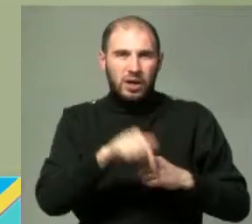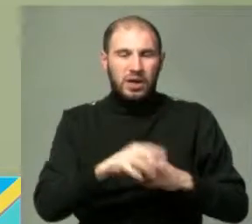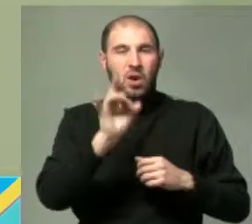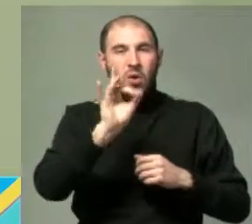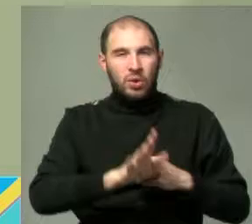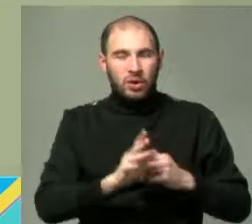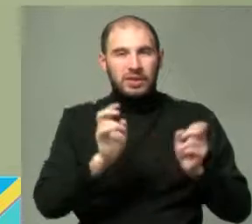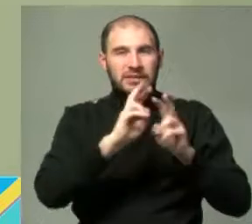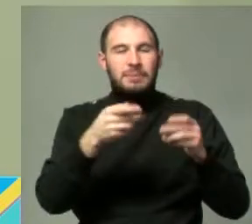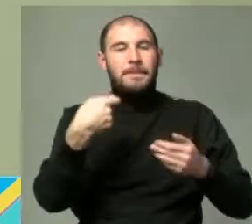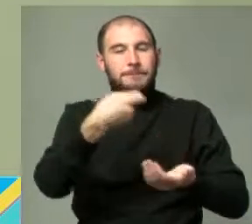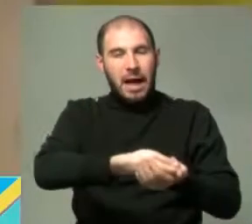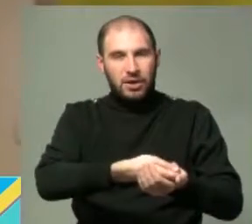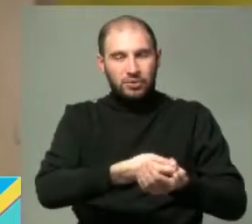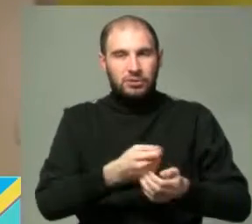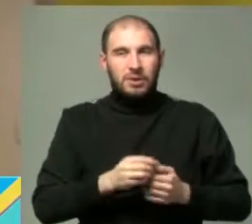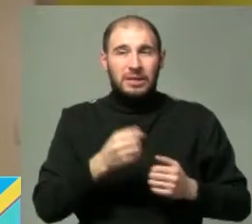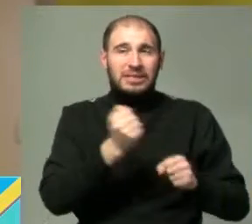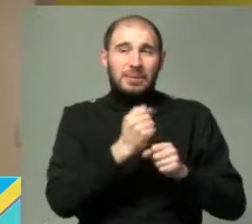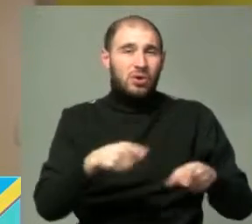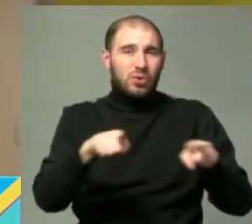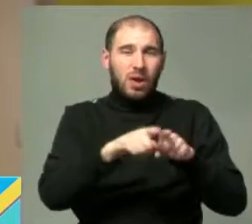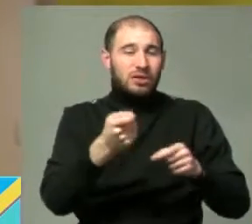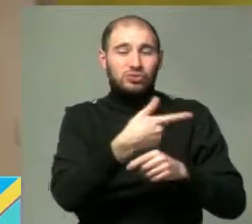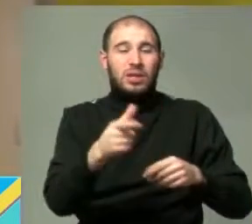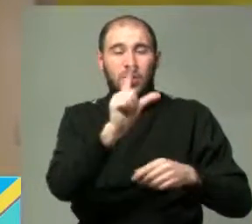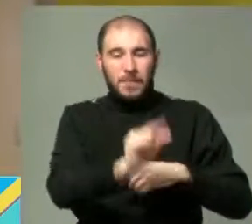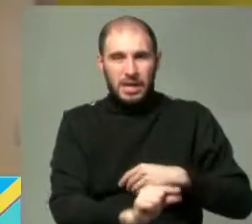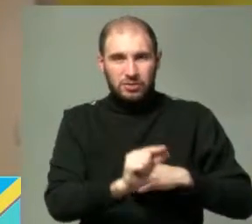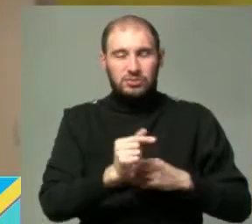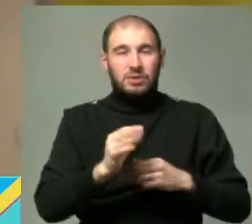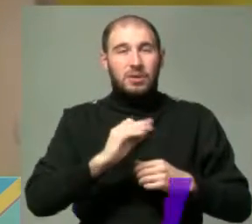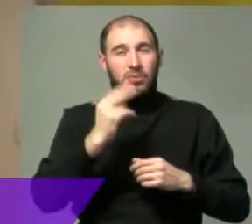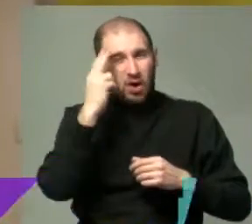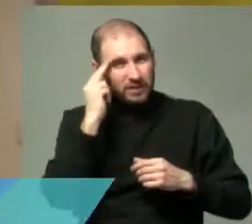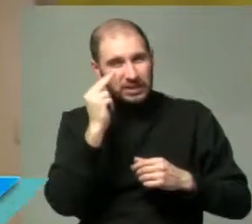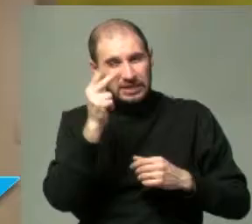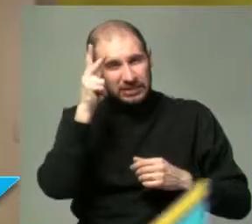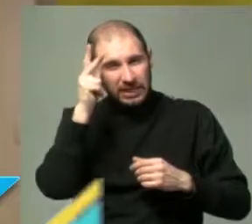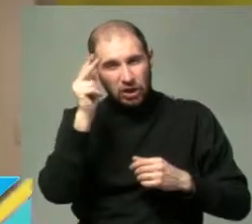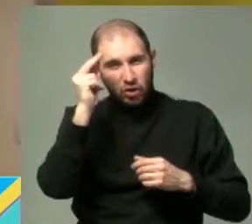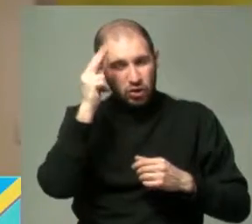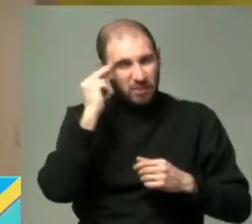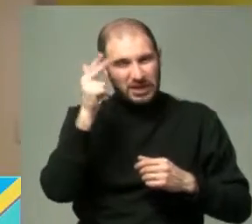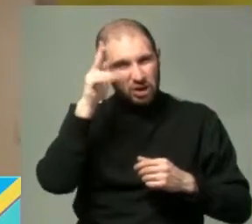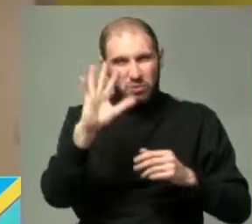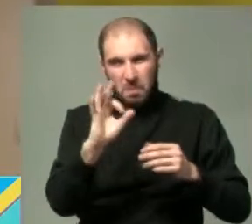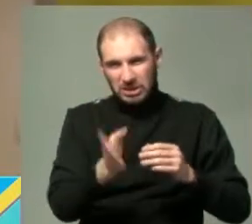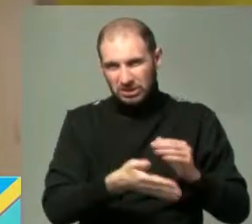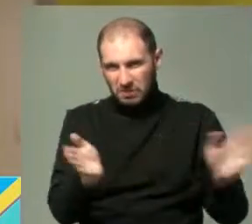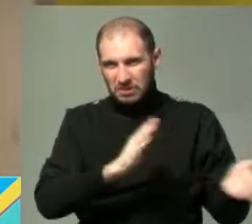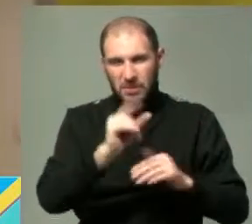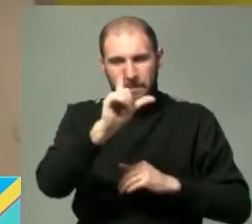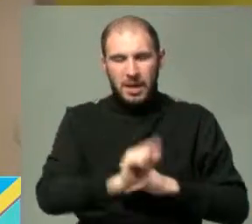solo en lo que hace remuneración, que por el mismo trabajo tienen menor remuneración en el 95-98% de los casos, sino que